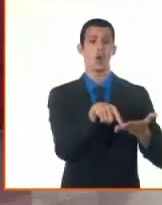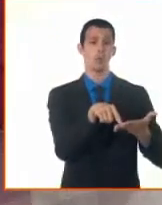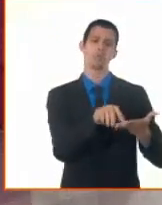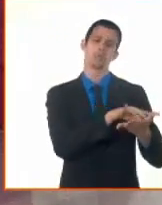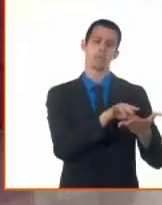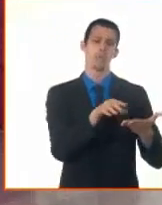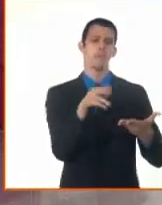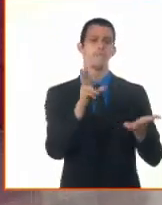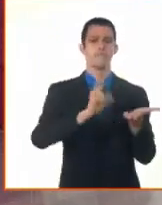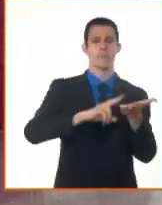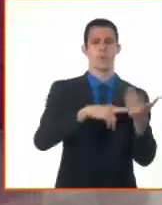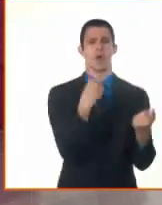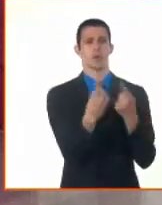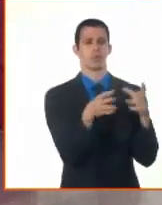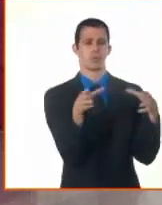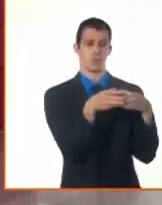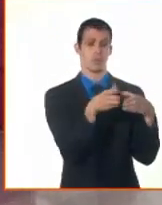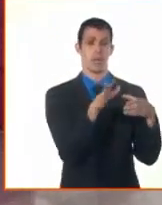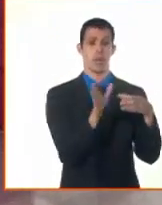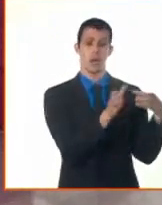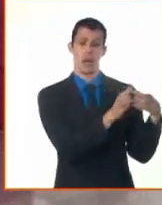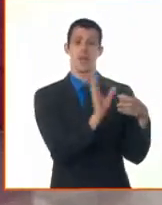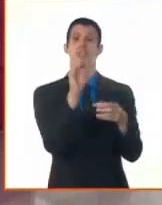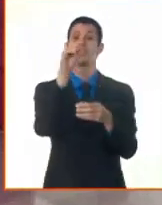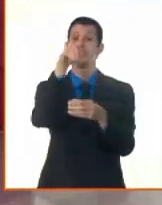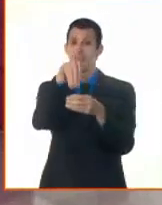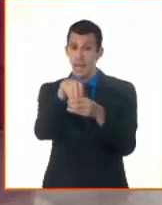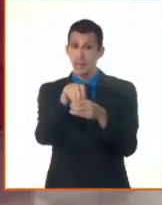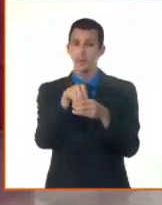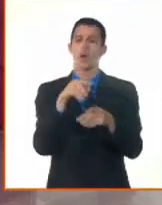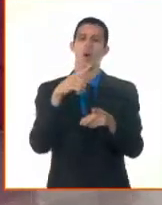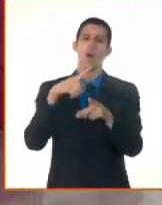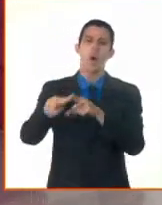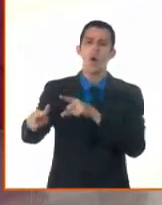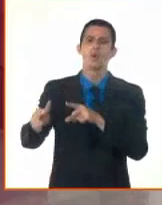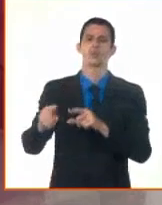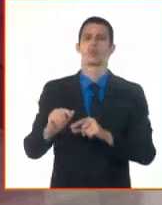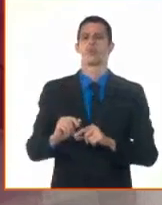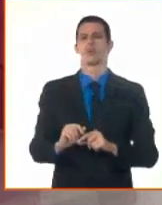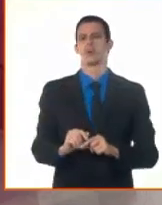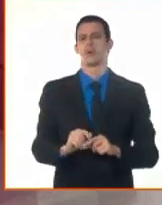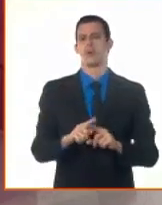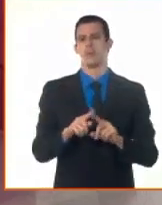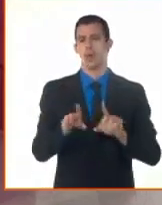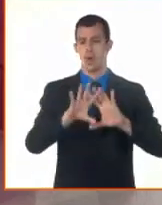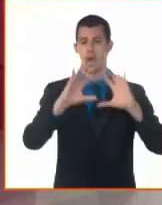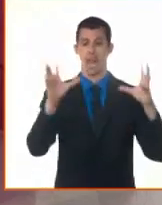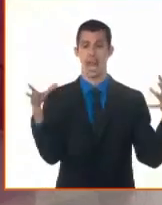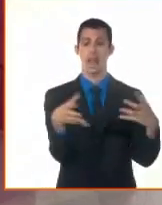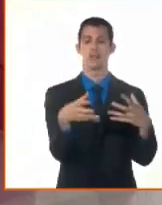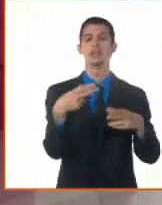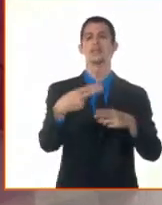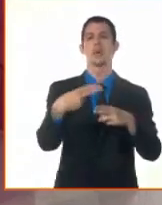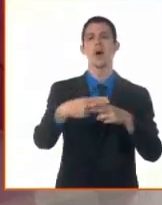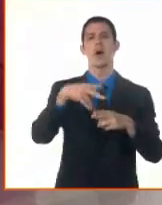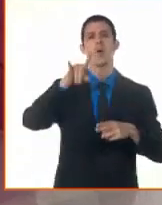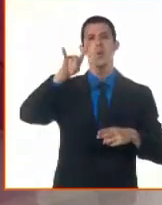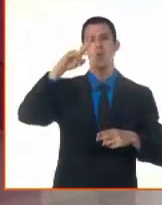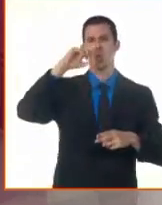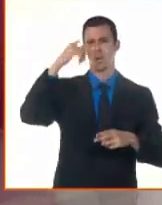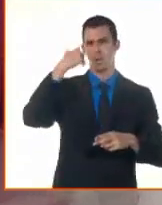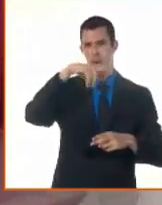de un azul Argentina también anunció que volvería Entonces es muy importante sin duda